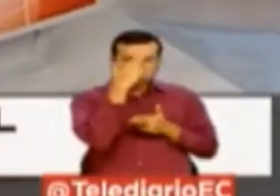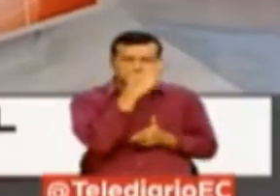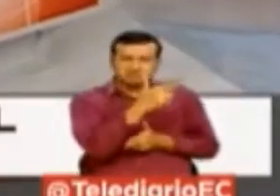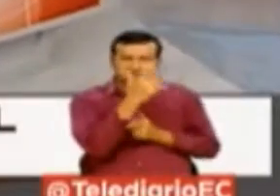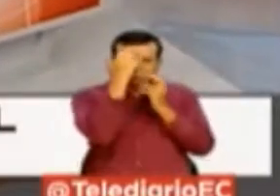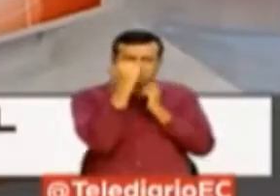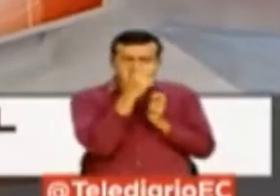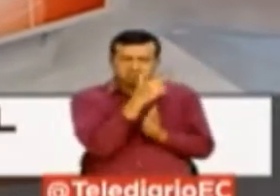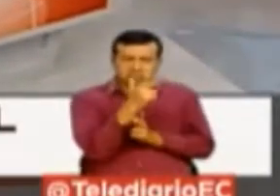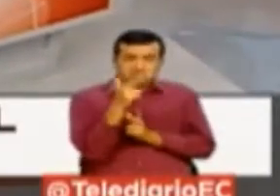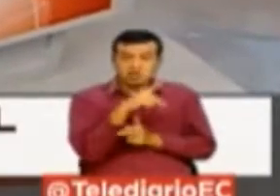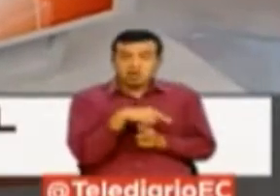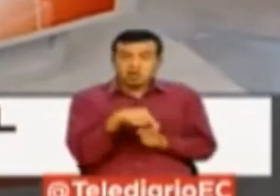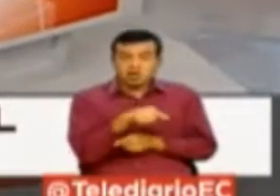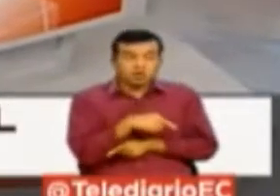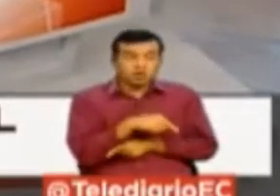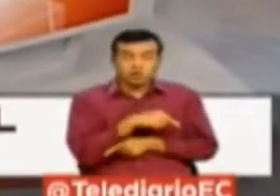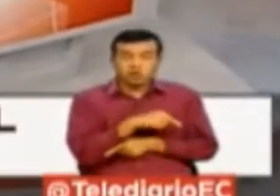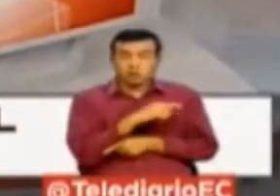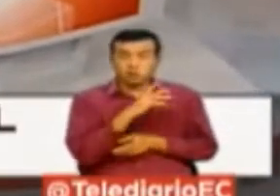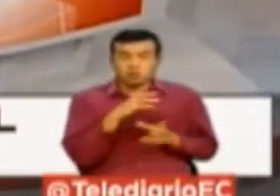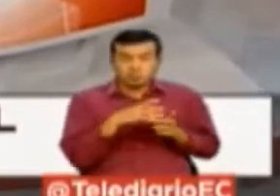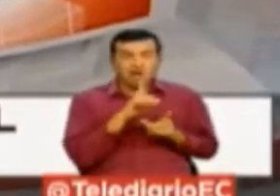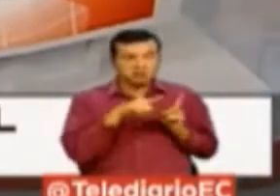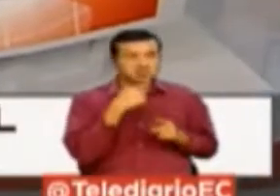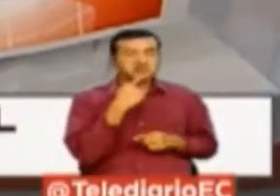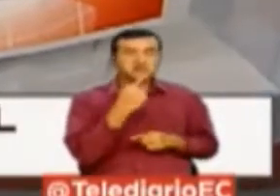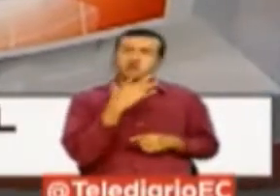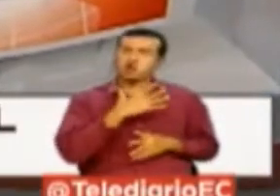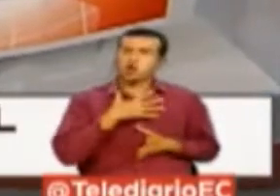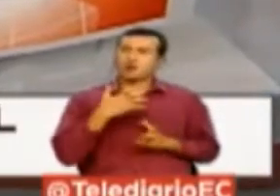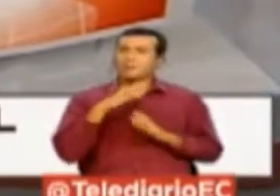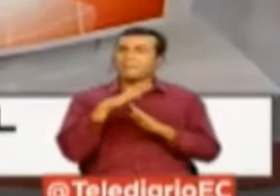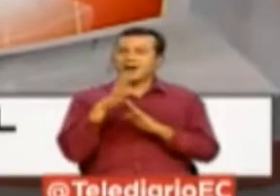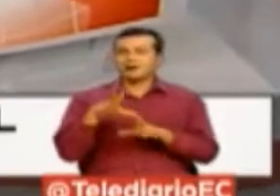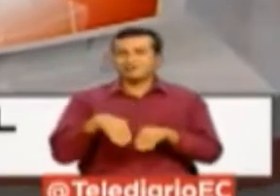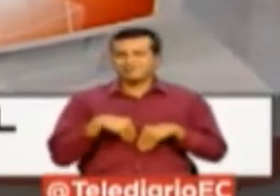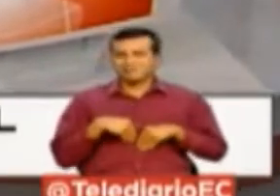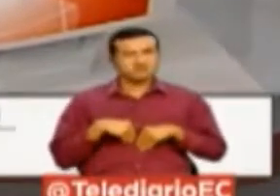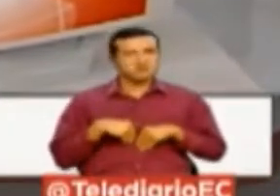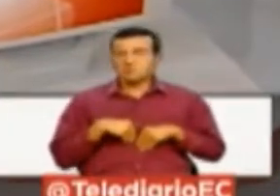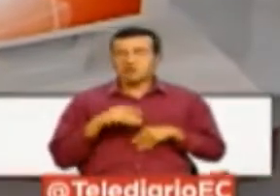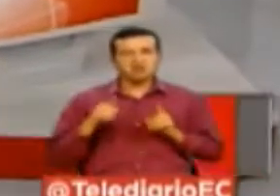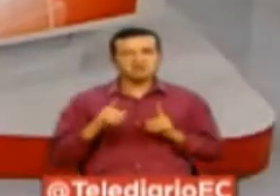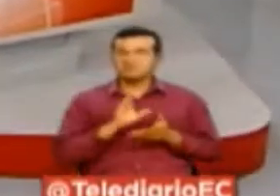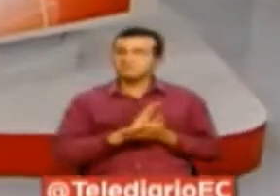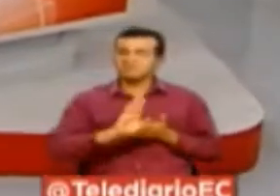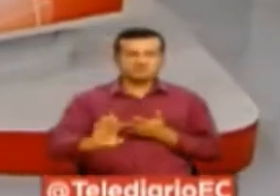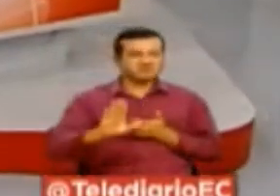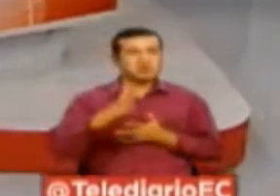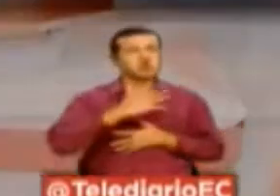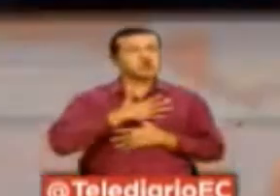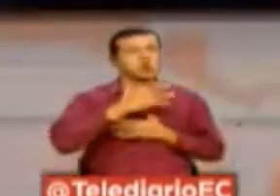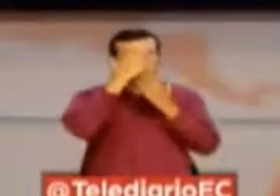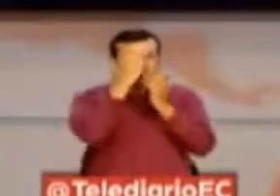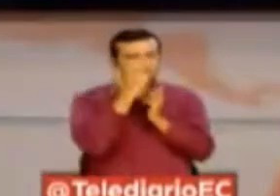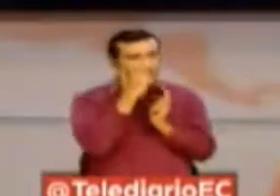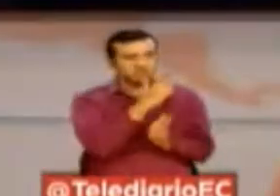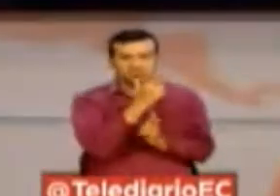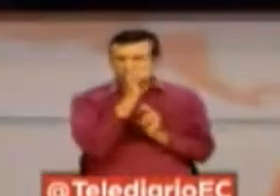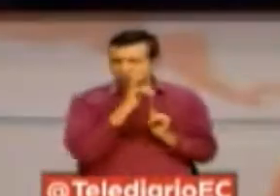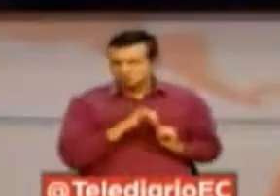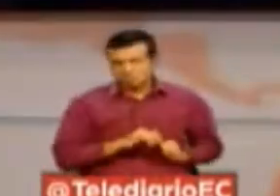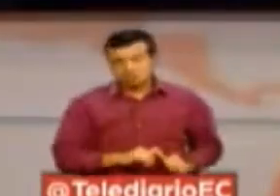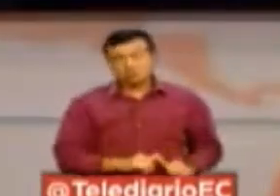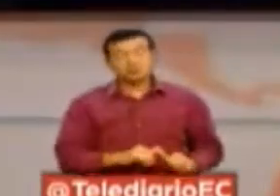negociación de la paz con las farc no todos optaron por por la línea democrática o sus principios ideológicos y